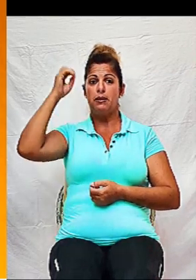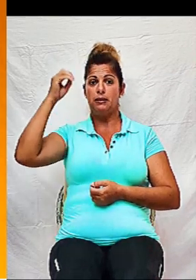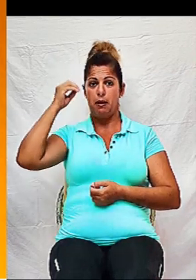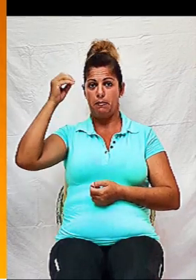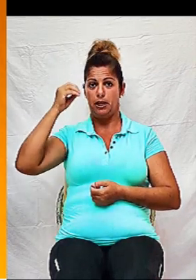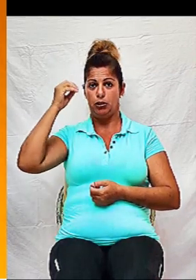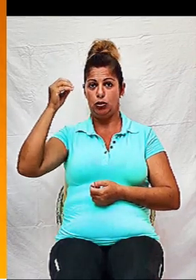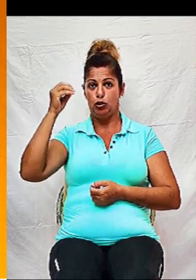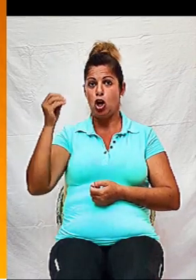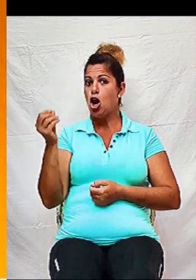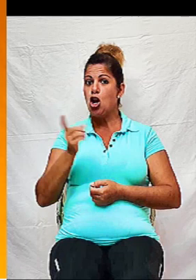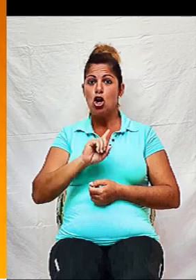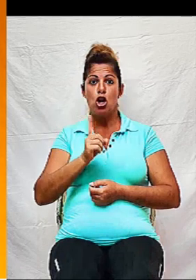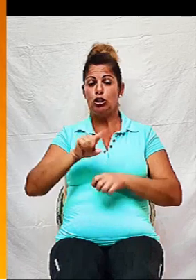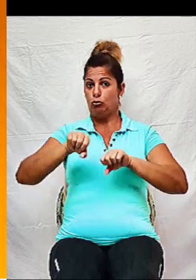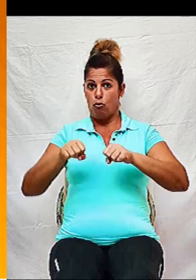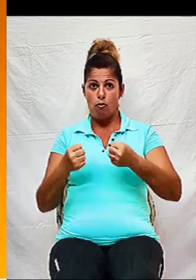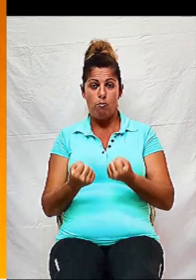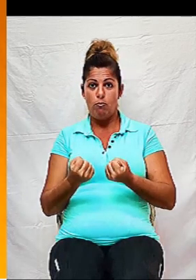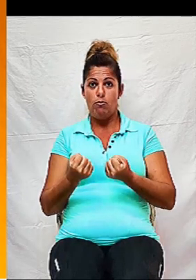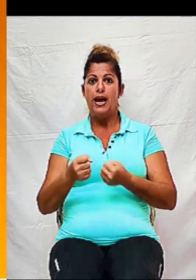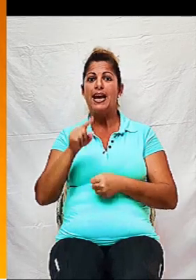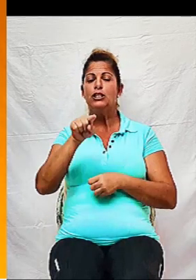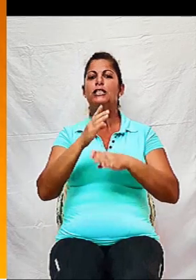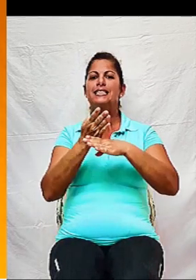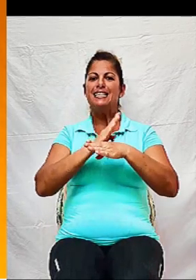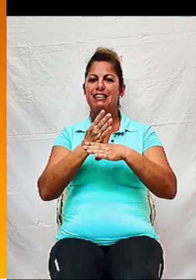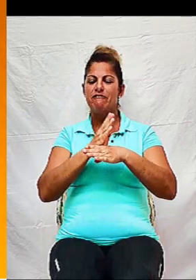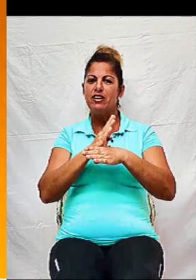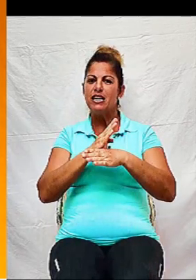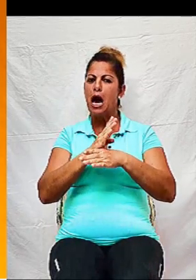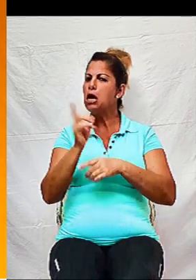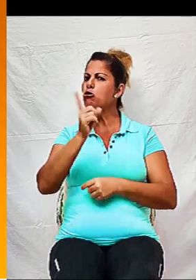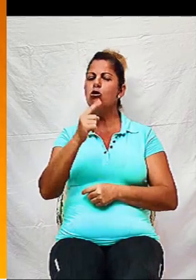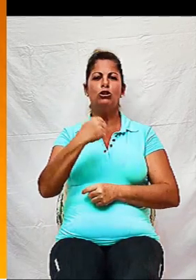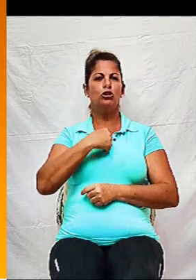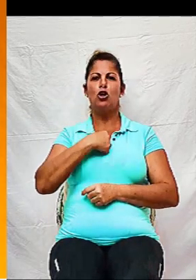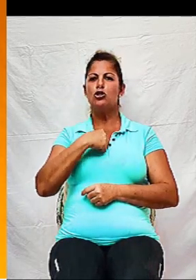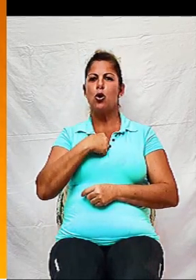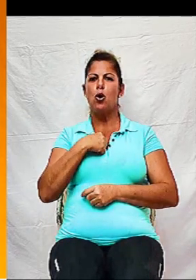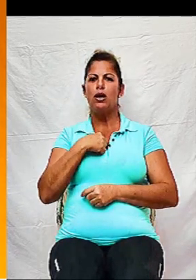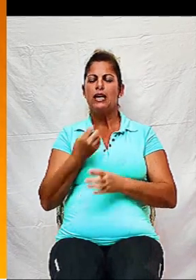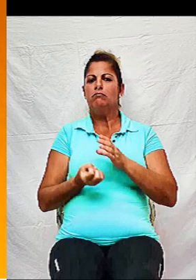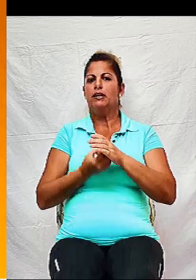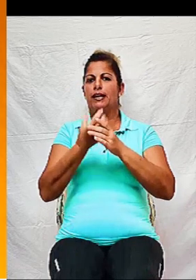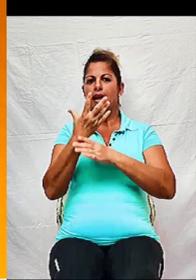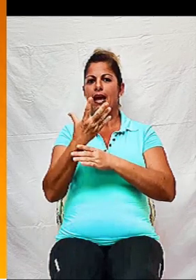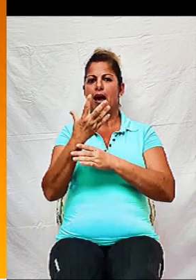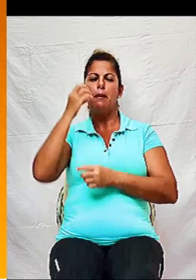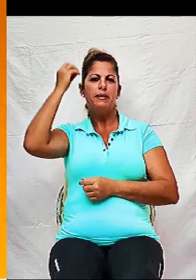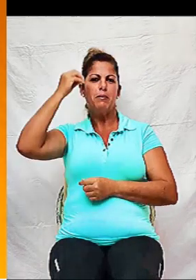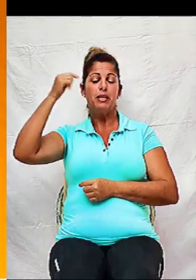Si estos pensamientos son involuntarios, ¿significa esto que no soy yo quien los